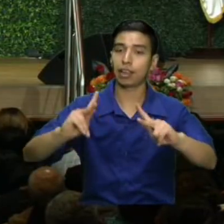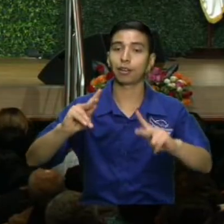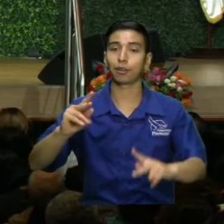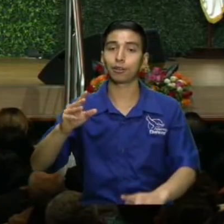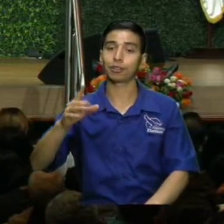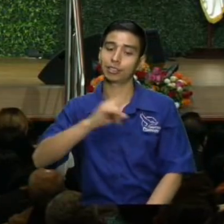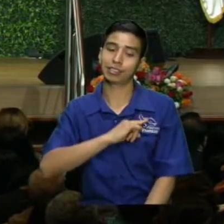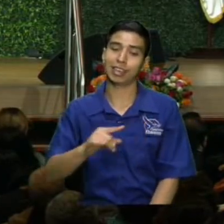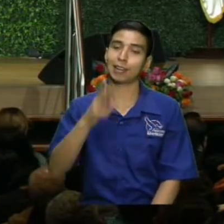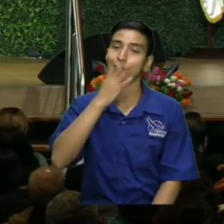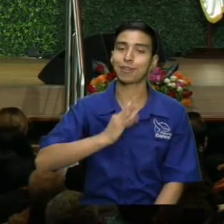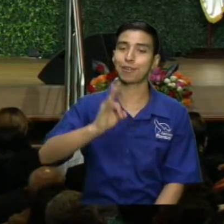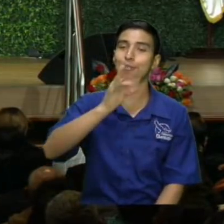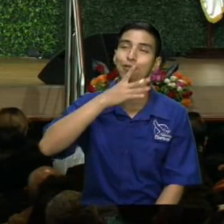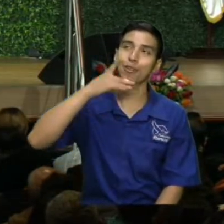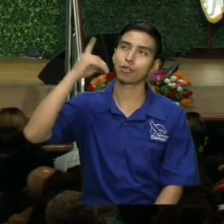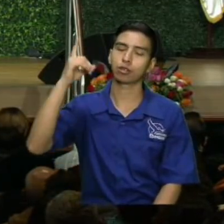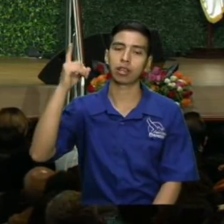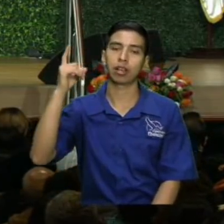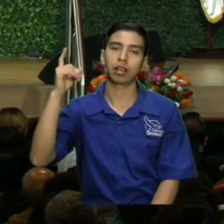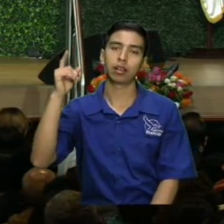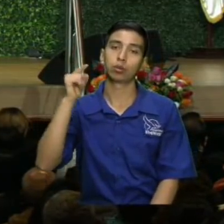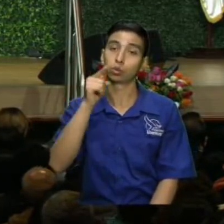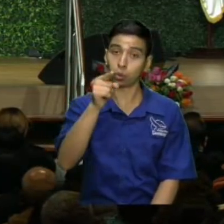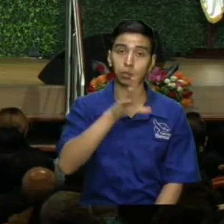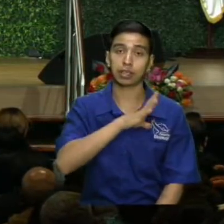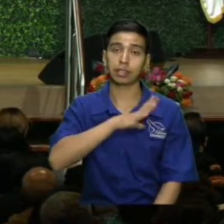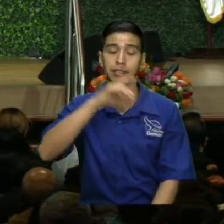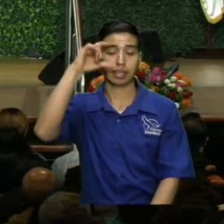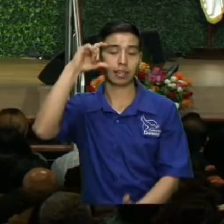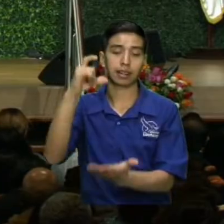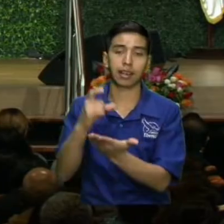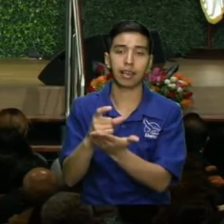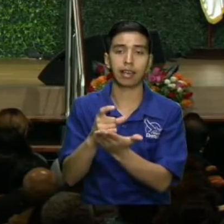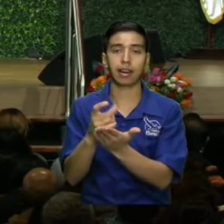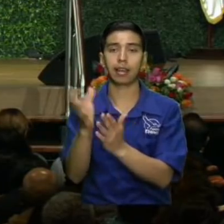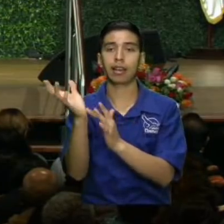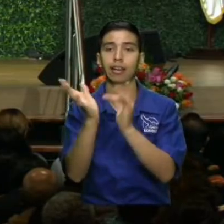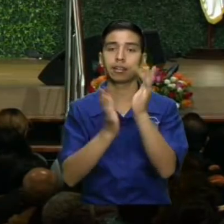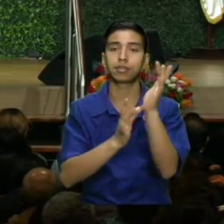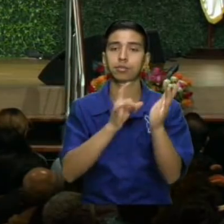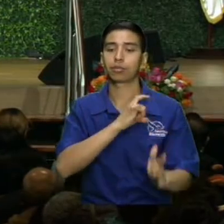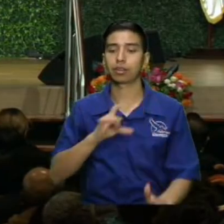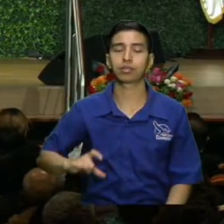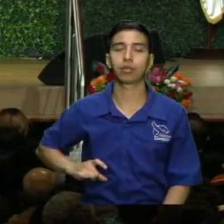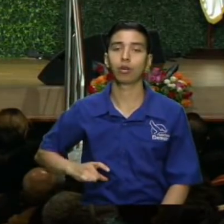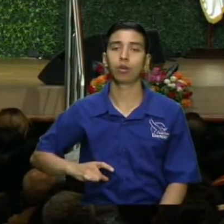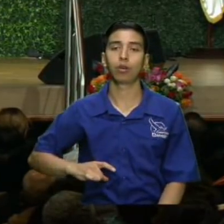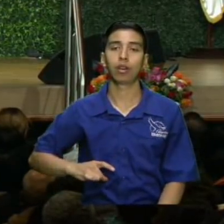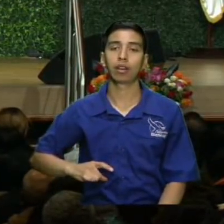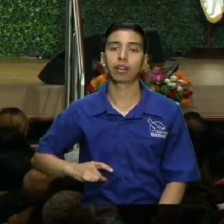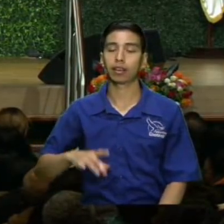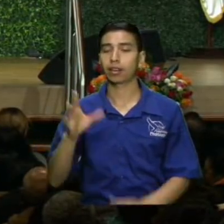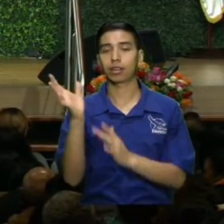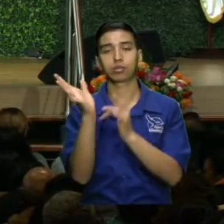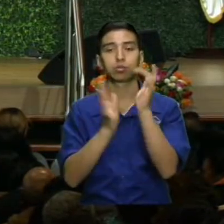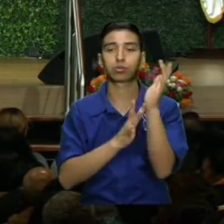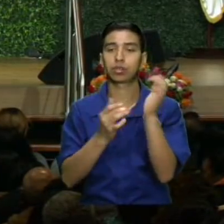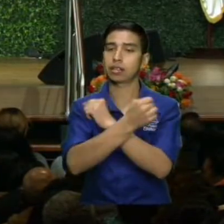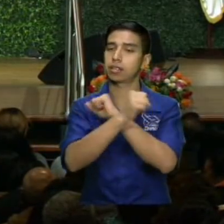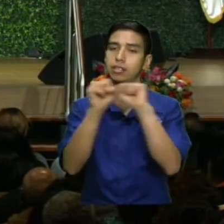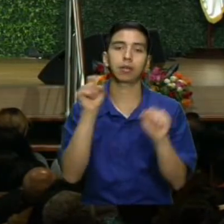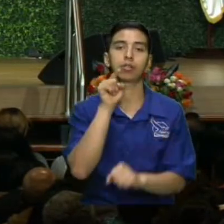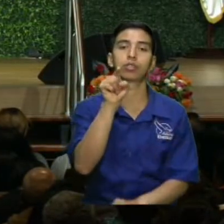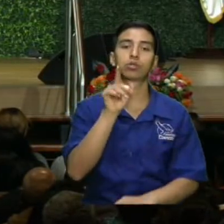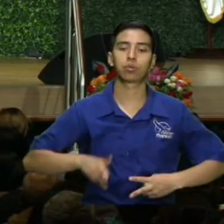El que no cree en Cristo, el que no cree que Jesús es el Mesías, Jesús es el Cristo, que Jesús es el Salvador,